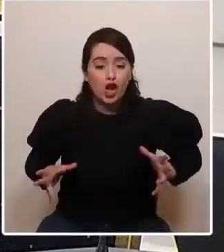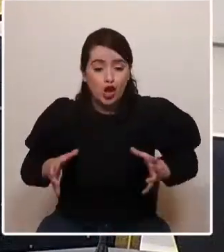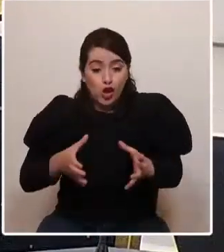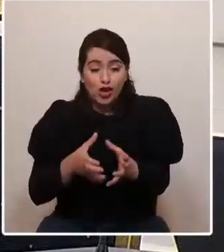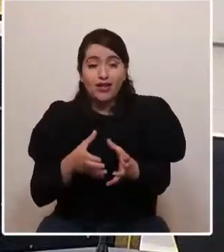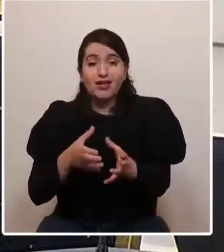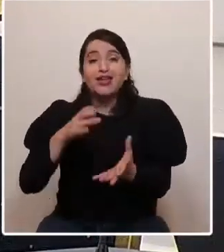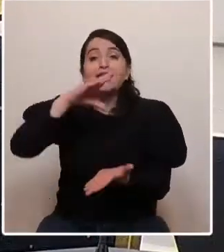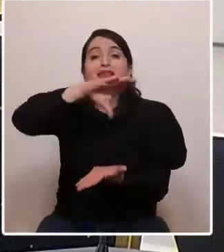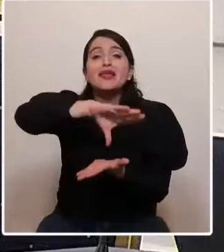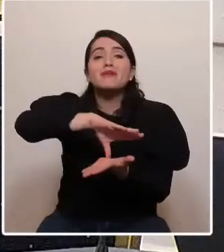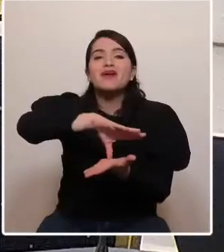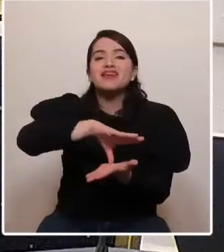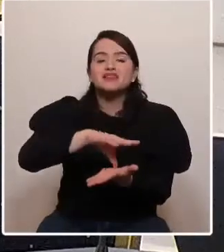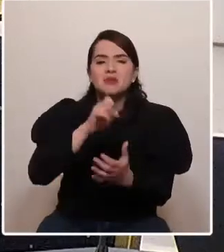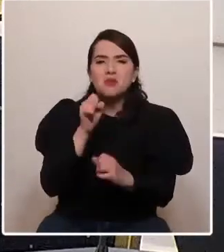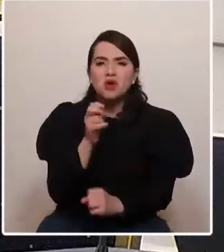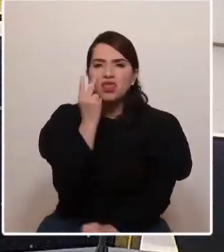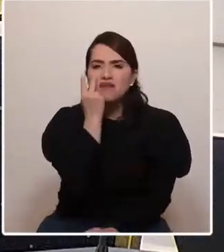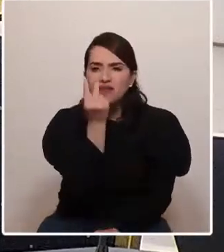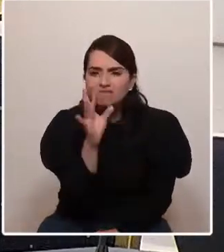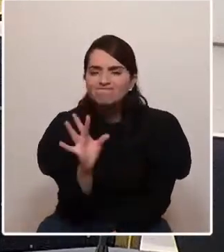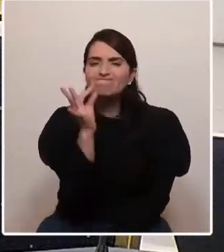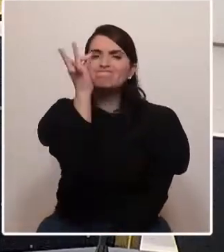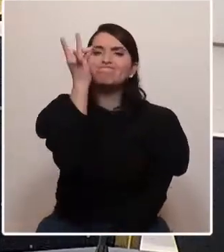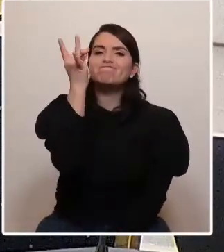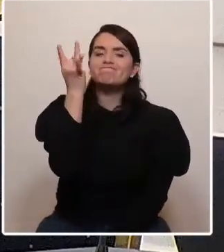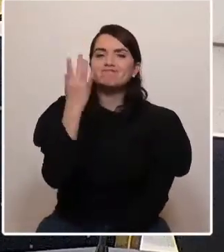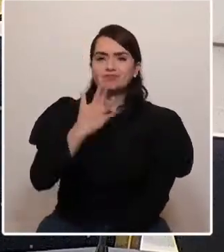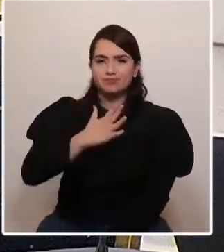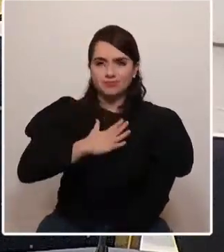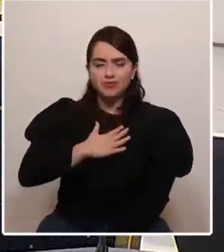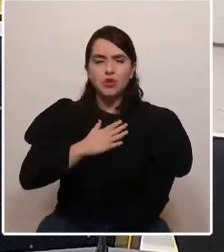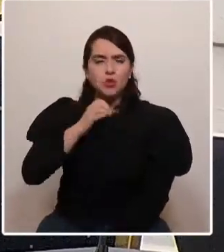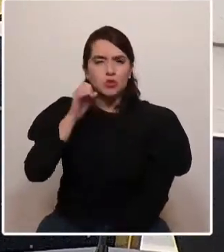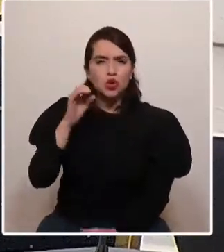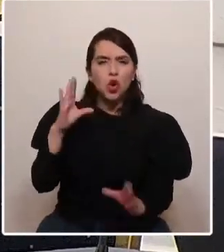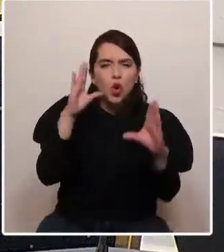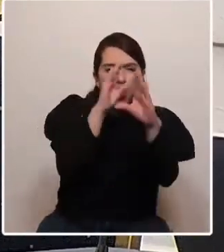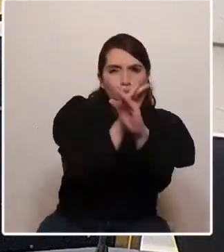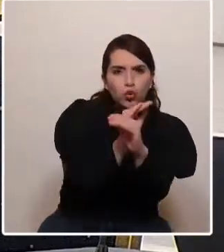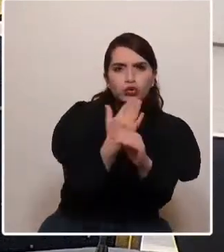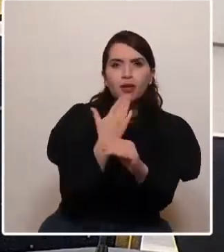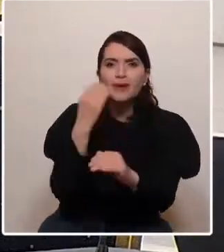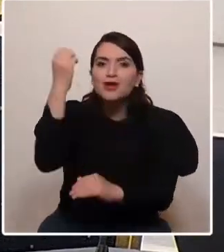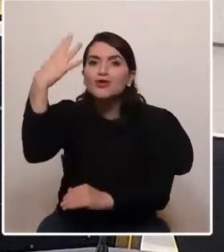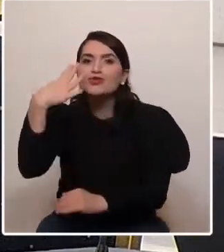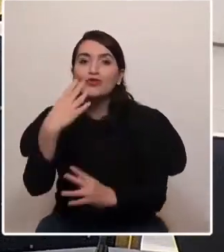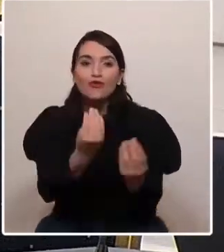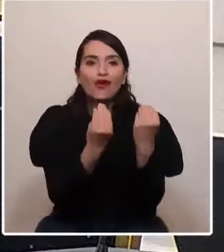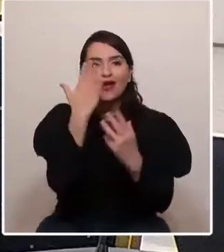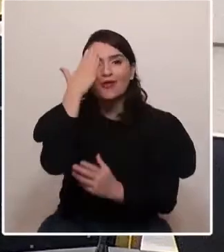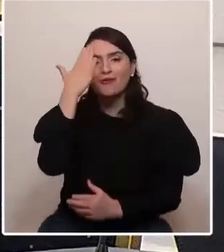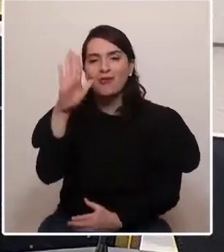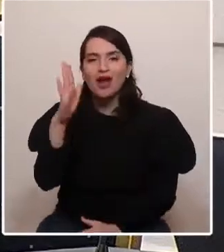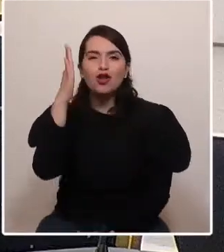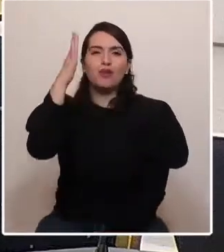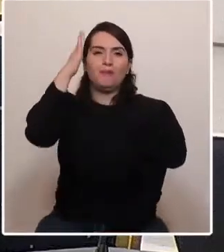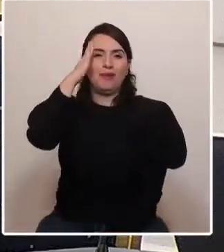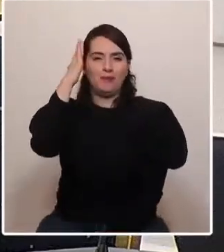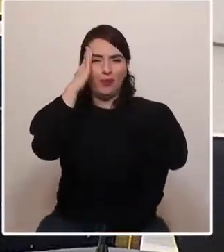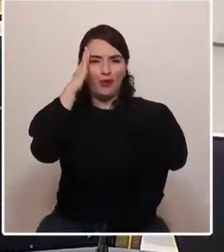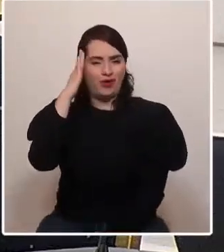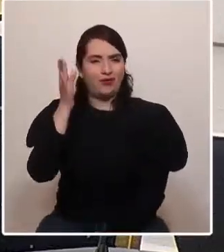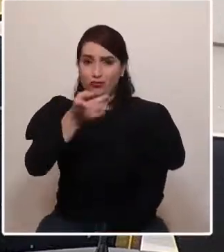el ojo de agua donde podemos encontrarnos con nuestras luces y sombras. Es la memoria que nos constituye,